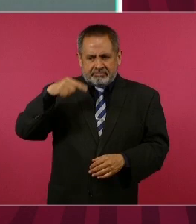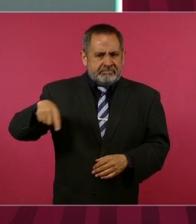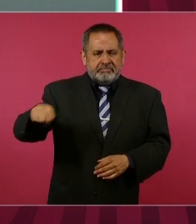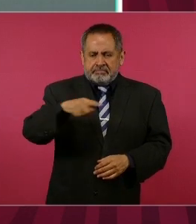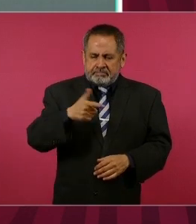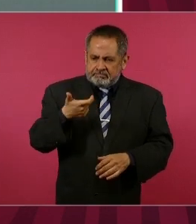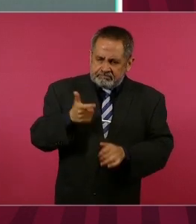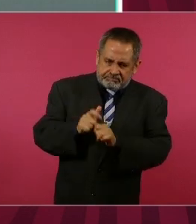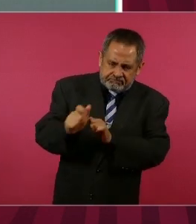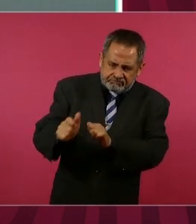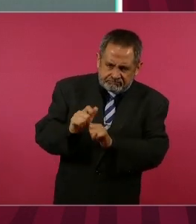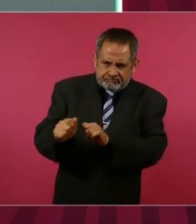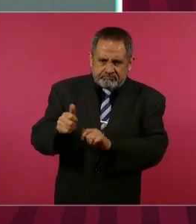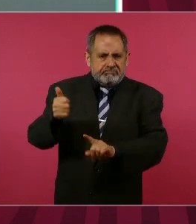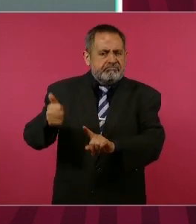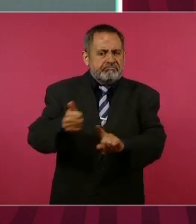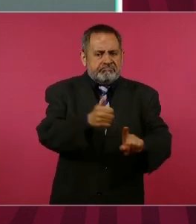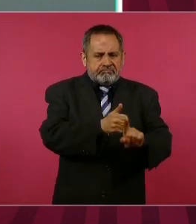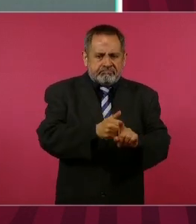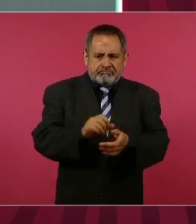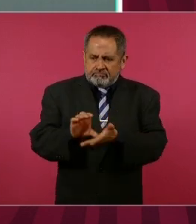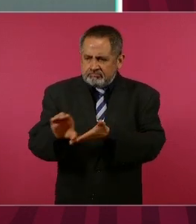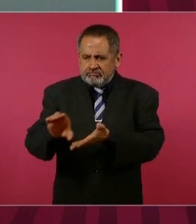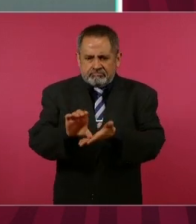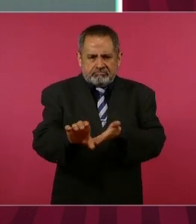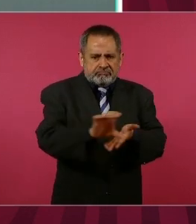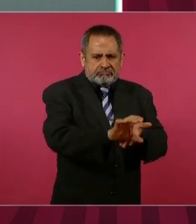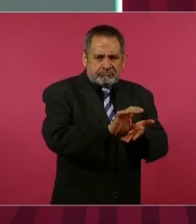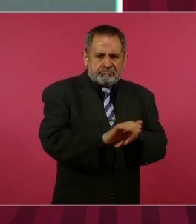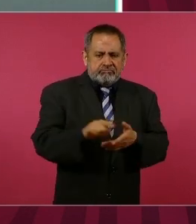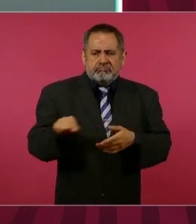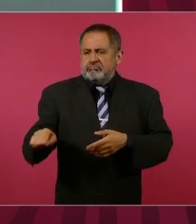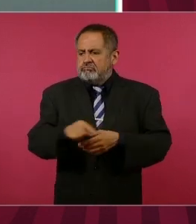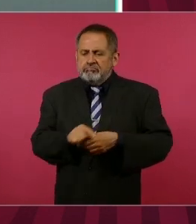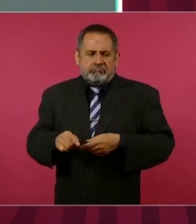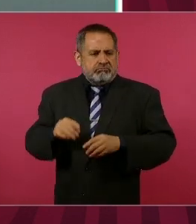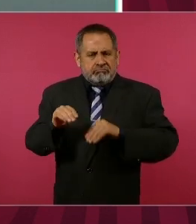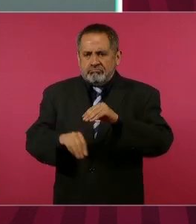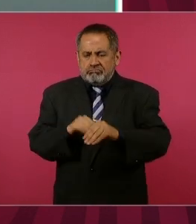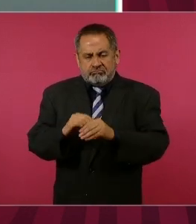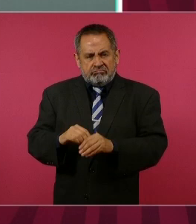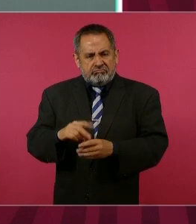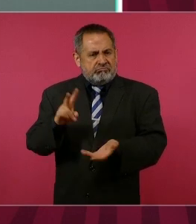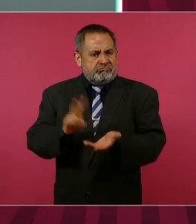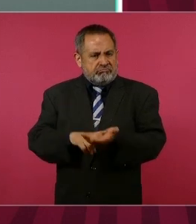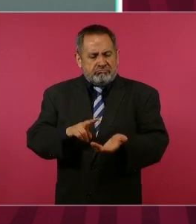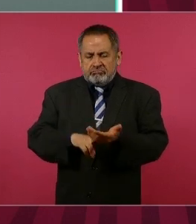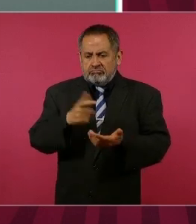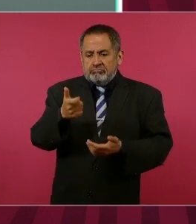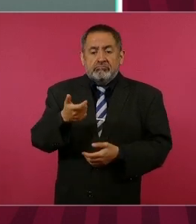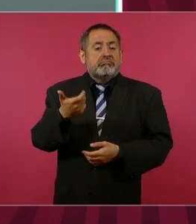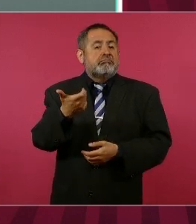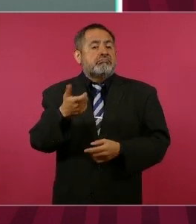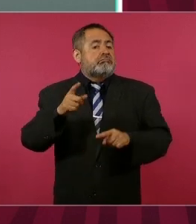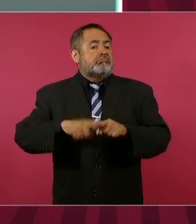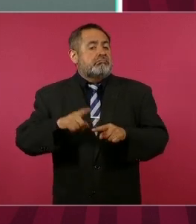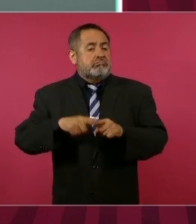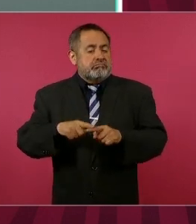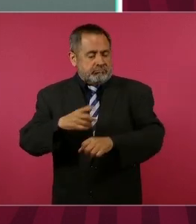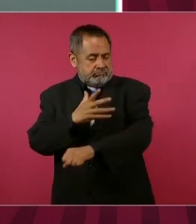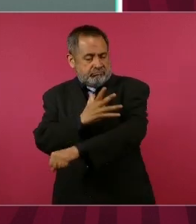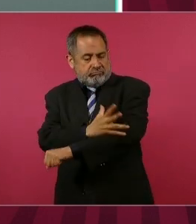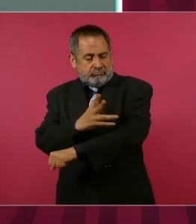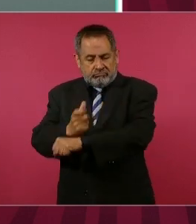recursos destinados a las clínicas comunitarias, donde cada peso será administrado con